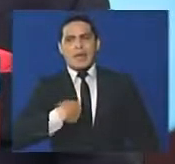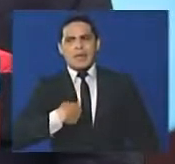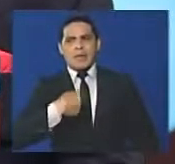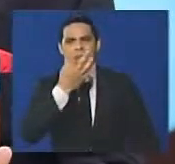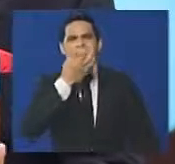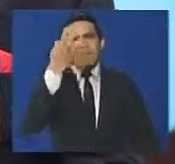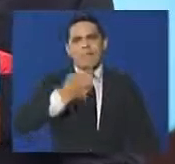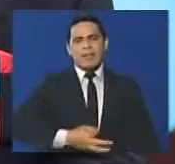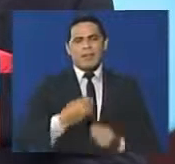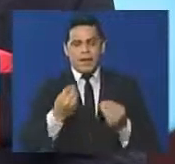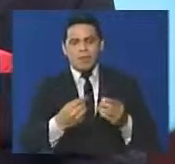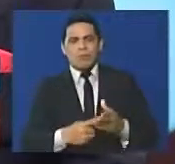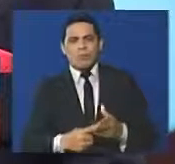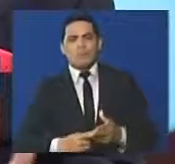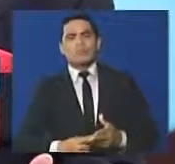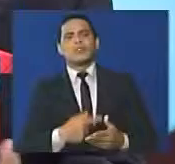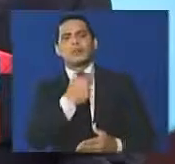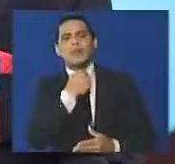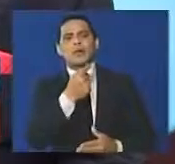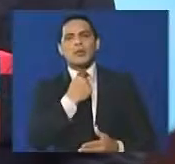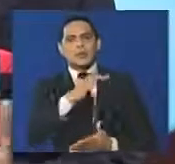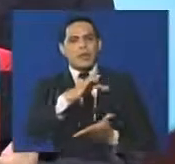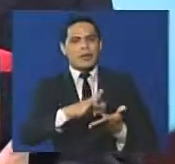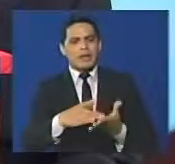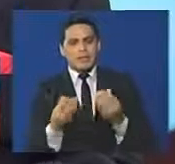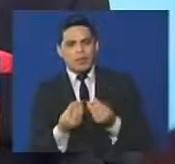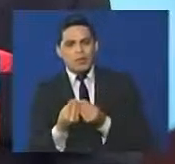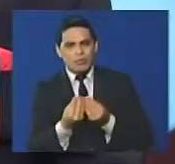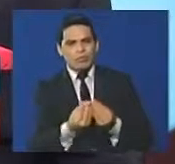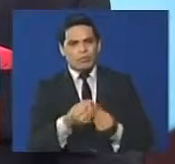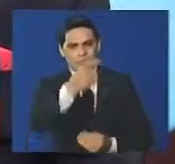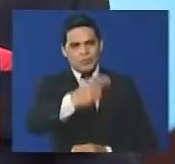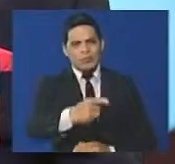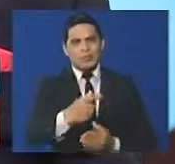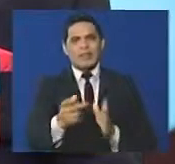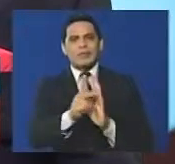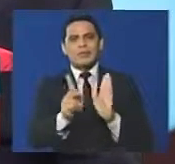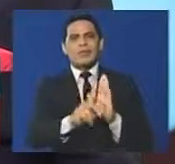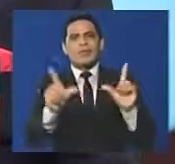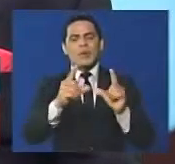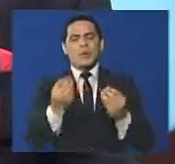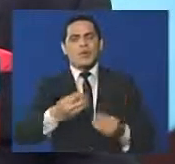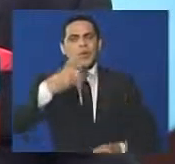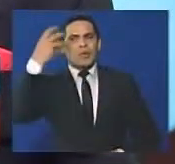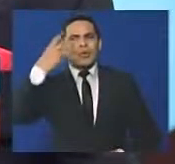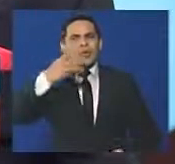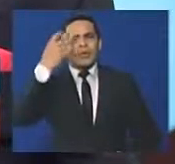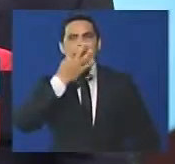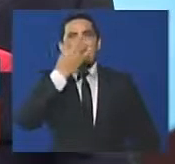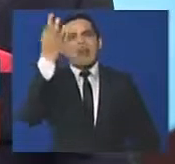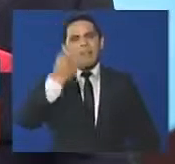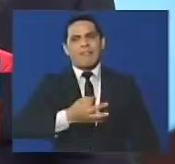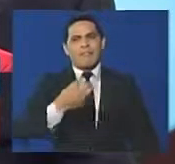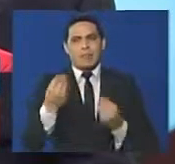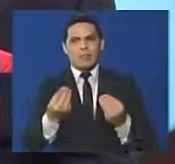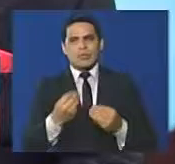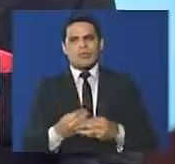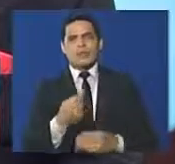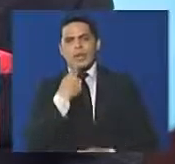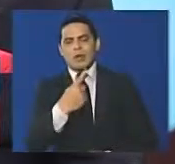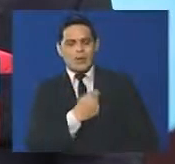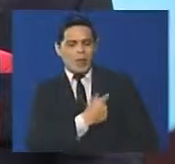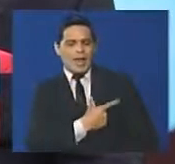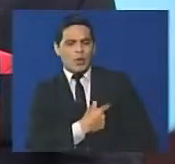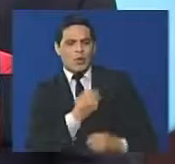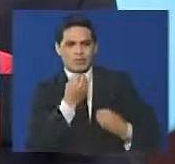es un verdadero placer, un honor de estar aquí con usted. Y me siento muy orgulloso, de verdad, de verdad. Se lo digo con todo